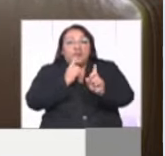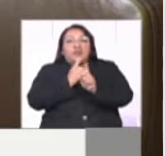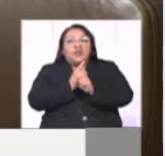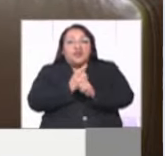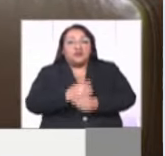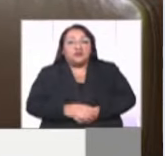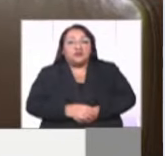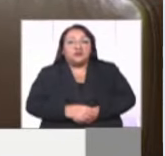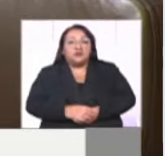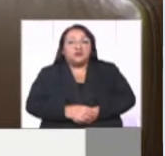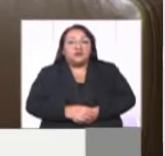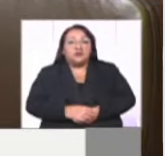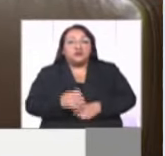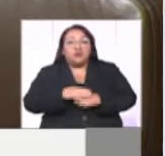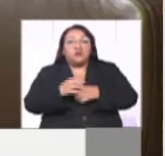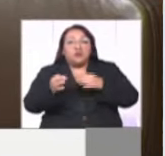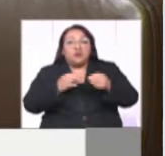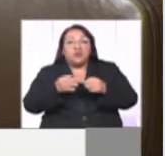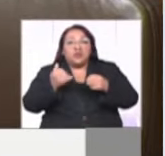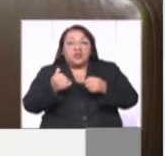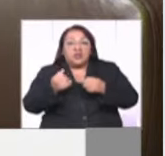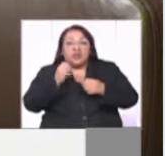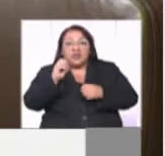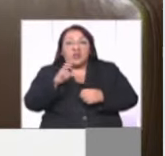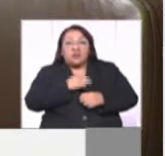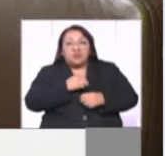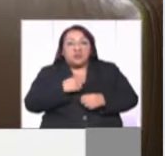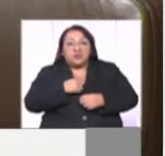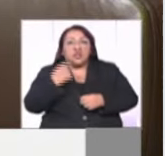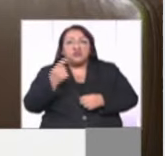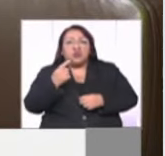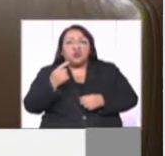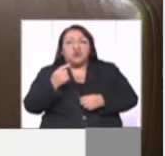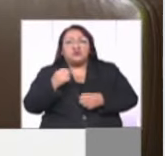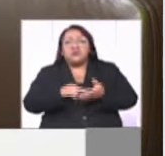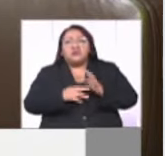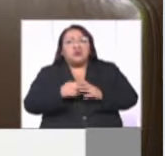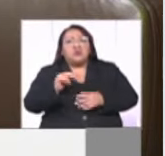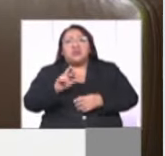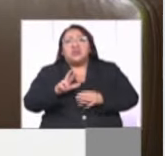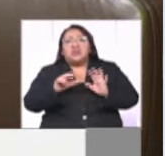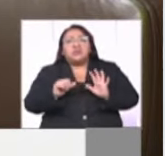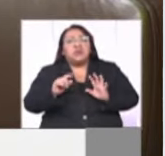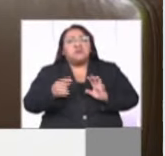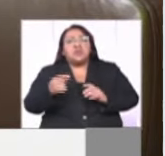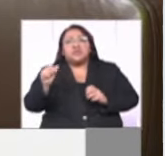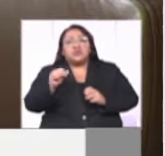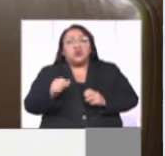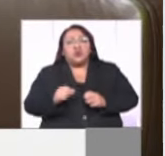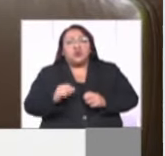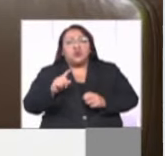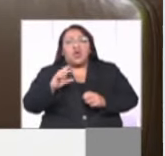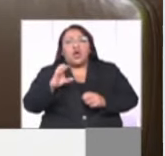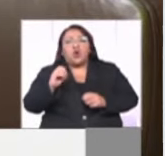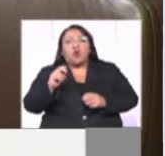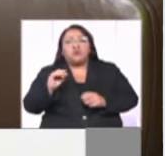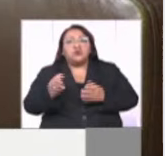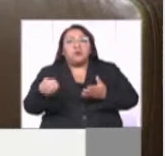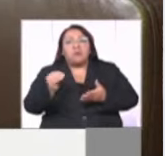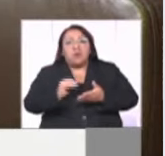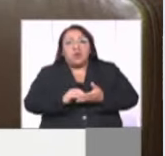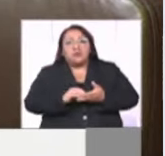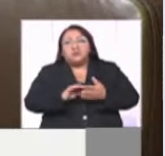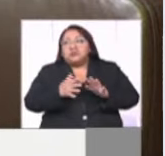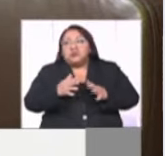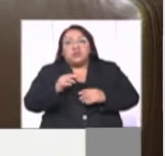directa, bajo una explicación que aquí dio la ministra y dijo que solo se trataba de 36 mil soles y una comisión adicional por